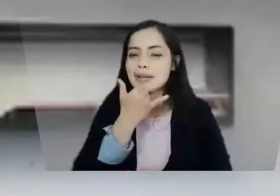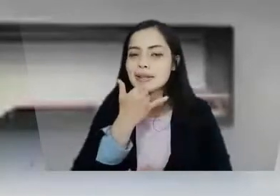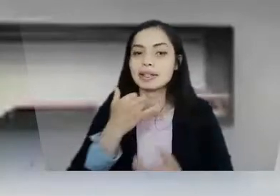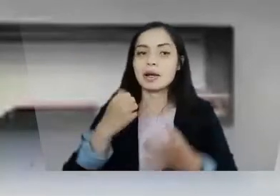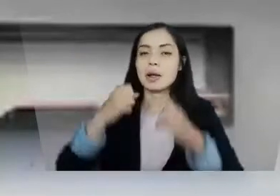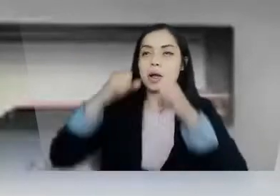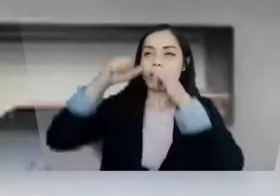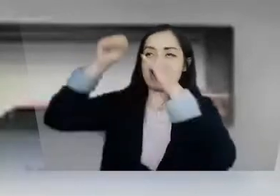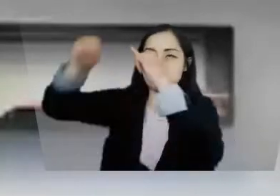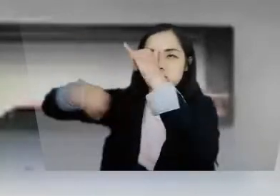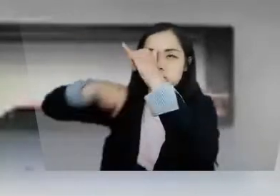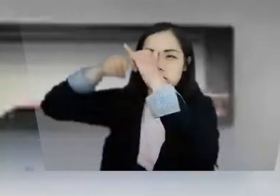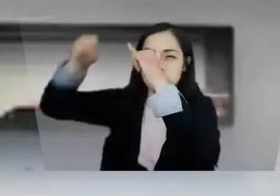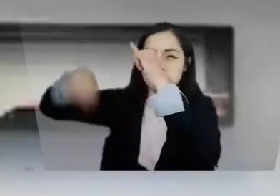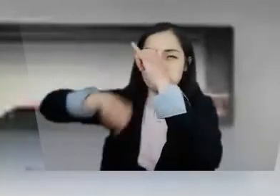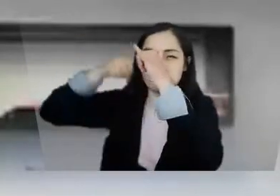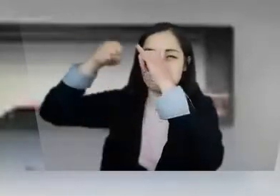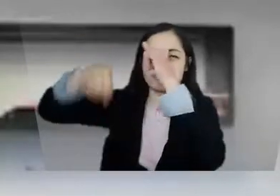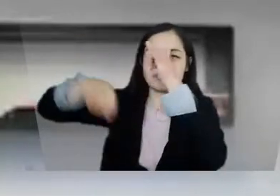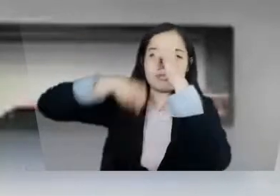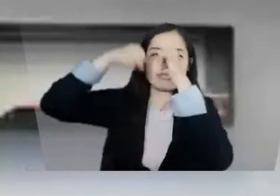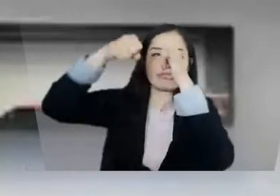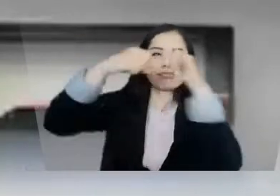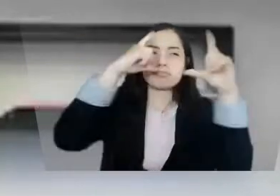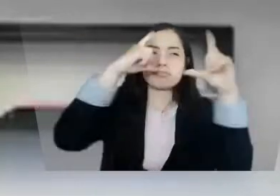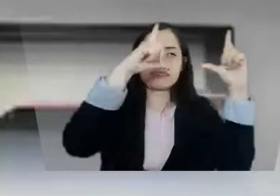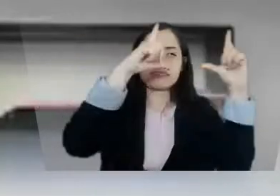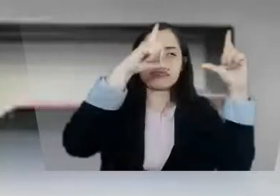corto documental, que desde hoy hace